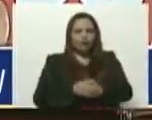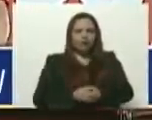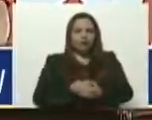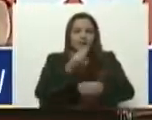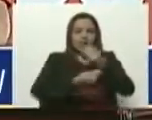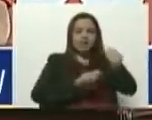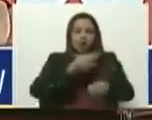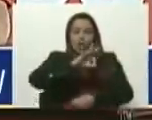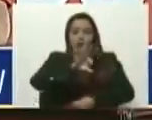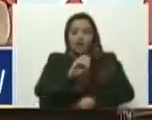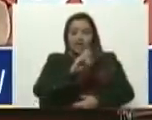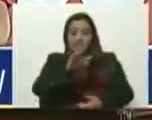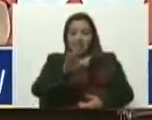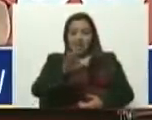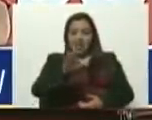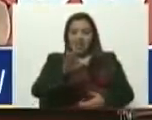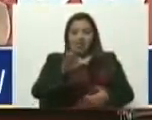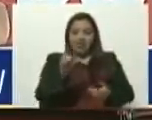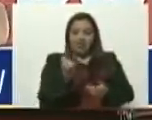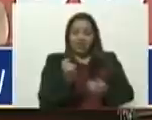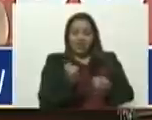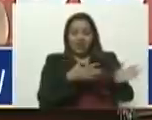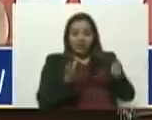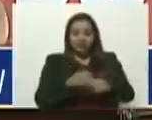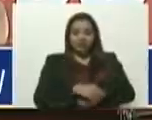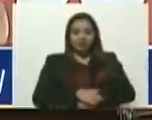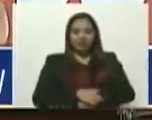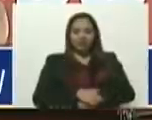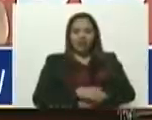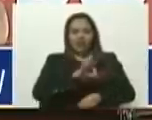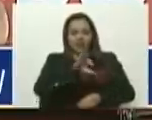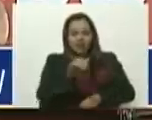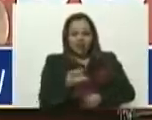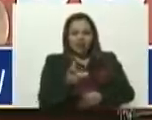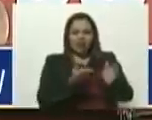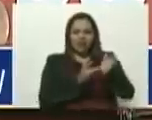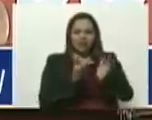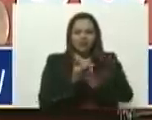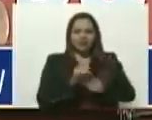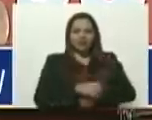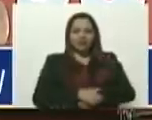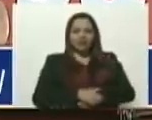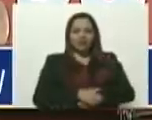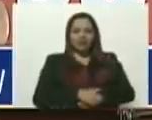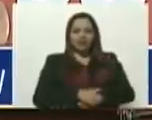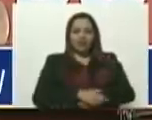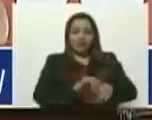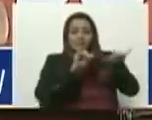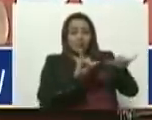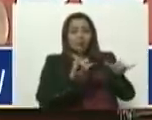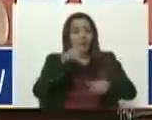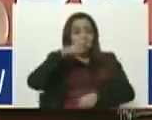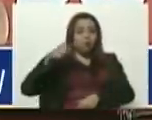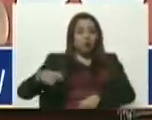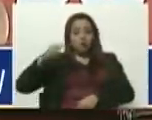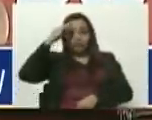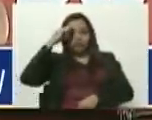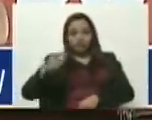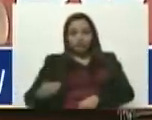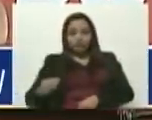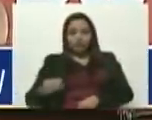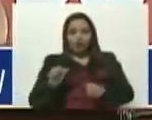dieran el 30 de abril otra vez nuestro pueblo y la fuerza armada unidos firmes